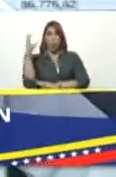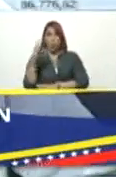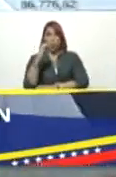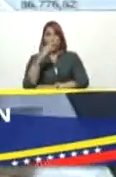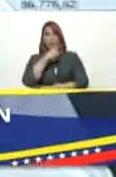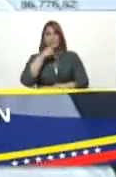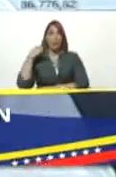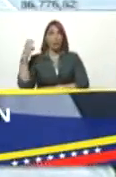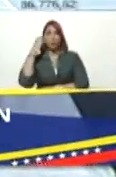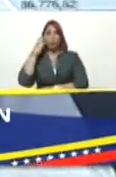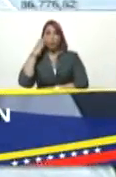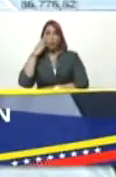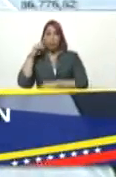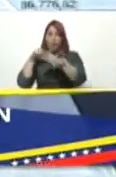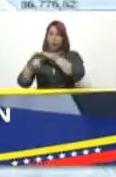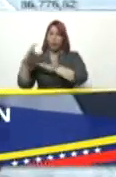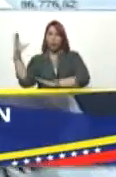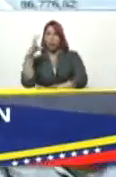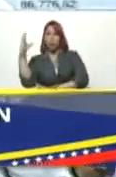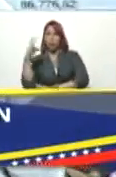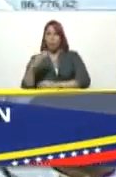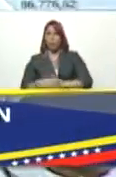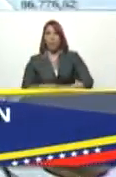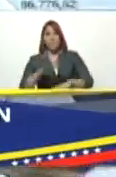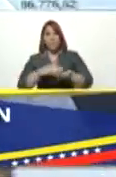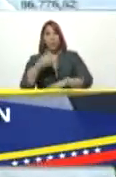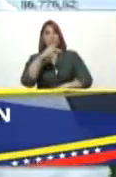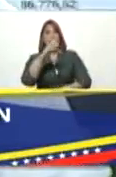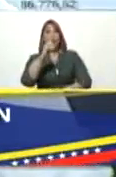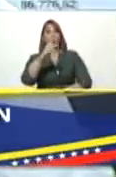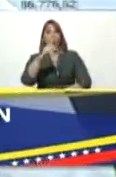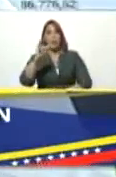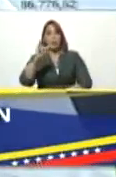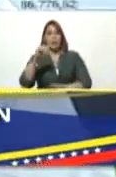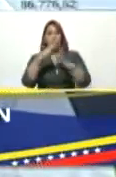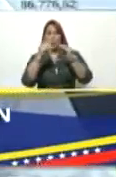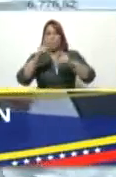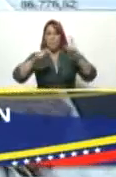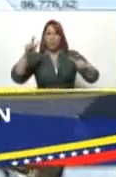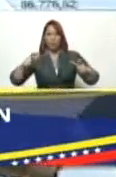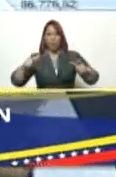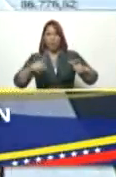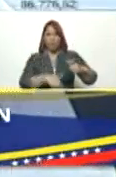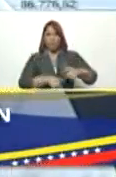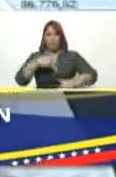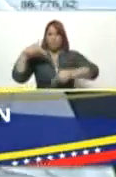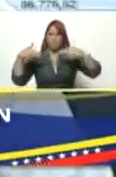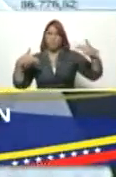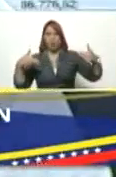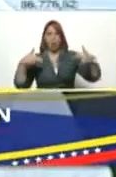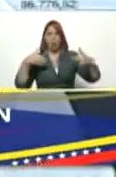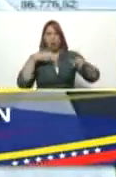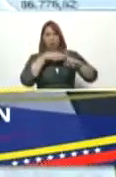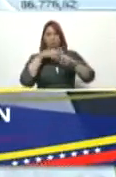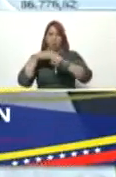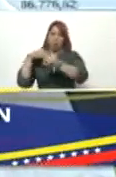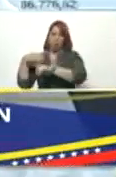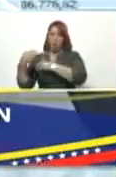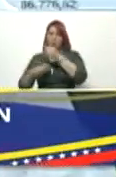Duque en Colombia. Porque el Coqui y toda esta gente que tanto daño le hizo al pueblo de